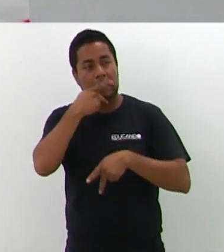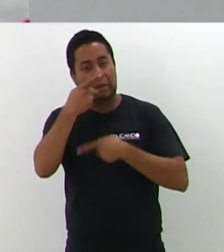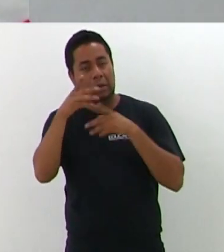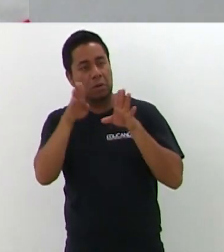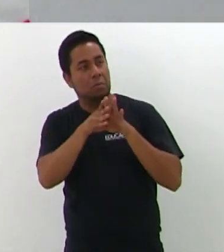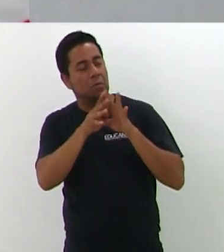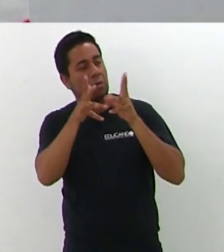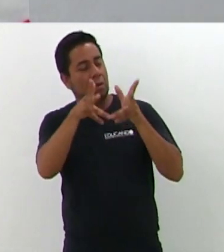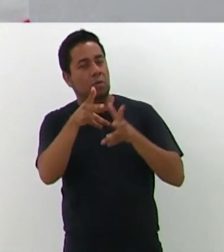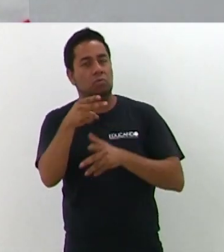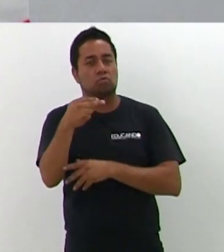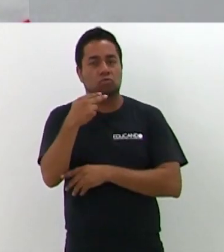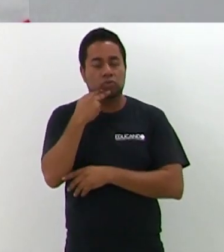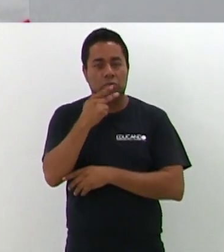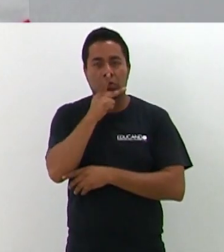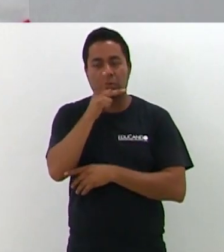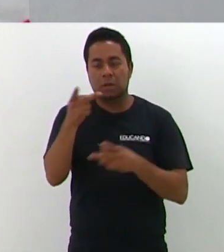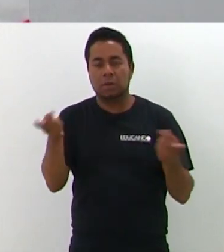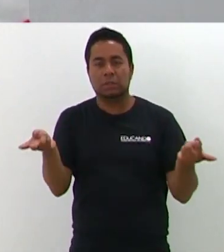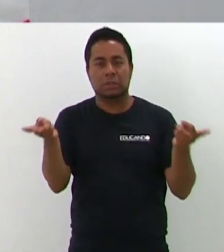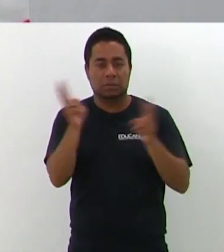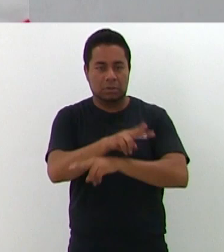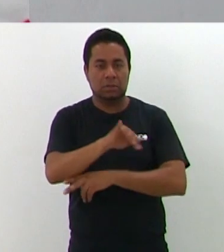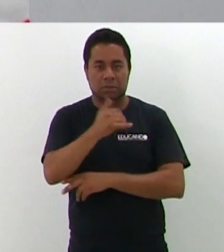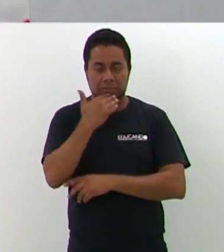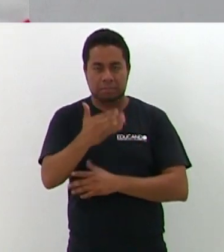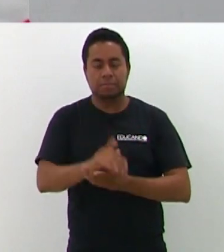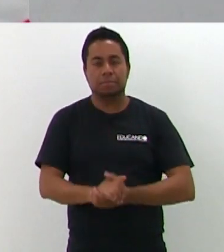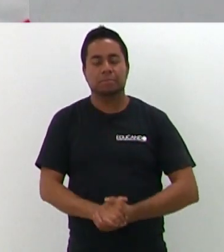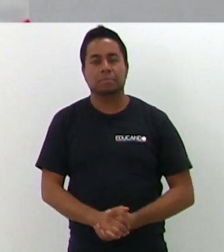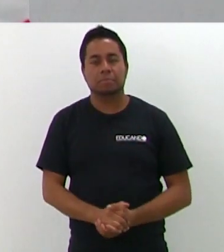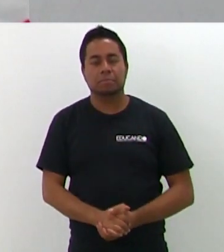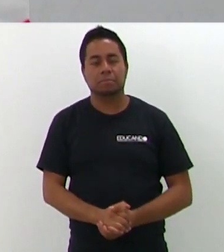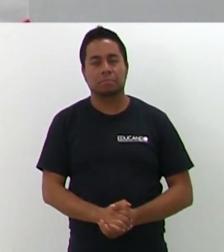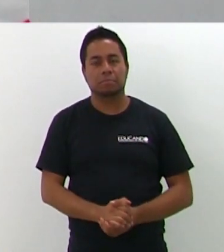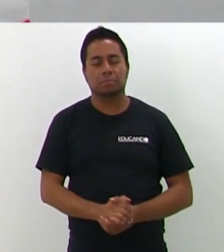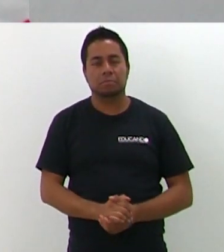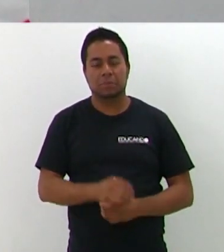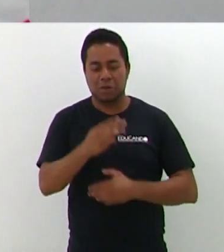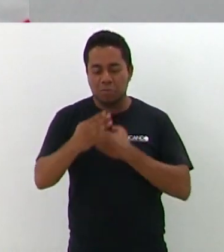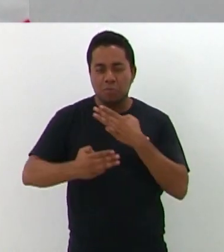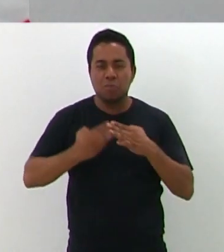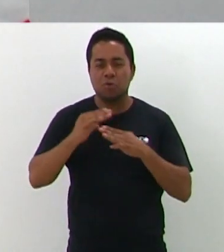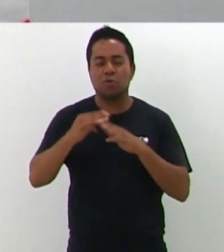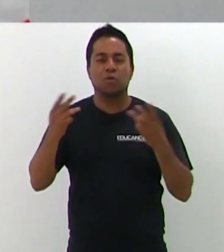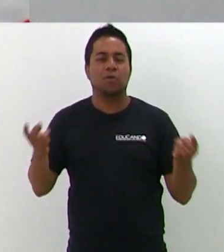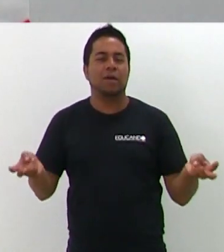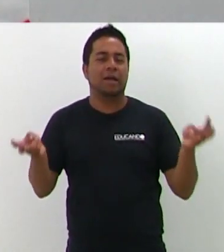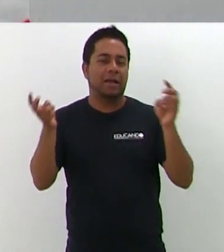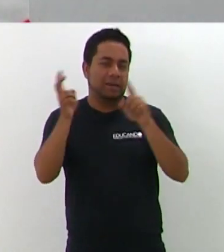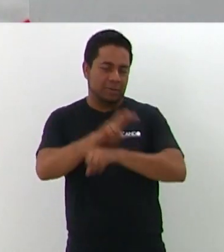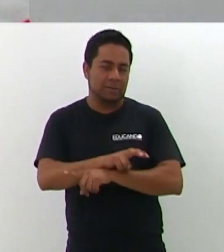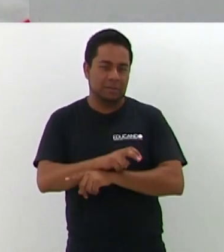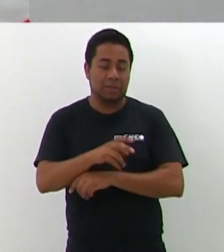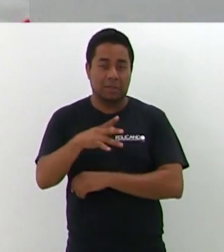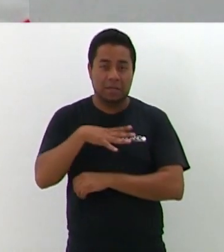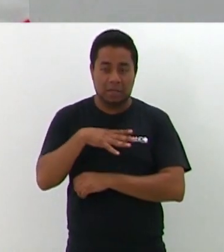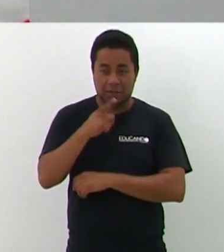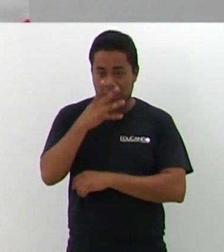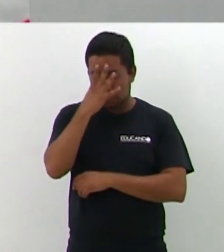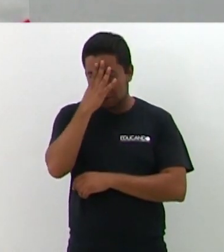quedó utilizando palabras contrarias, ¿sí? Un mundo al revés. Érase